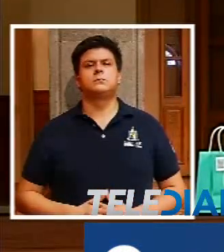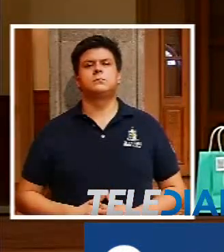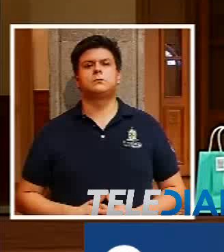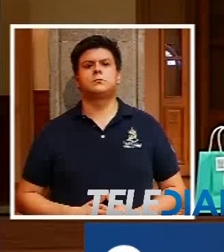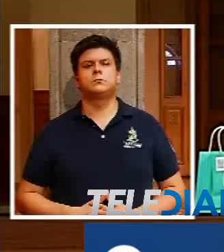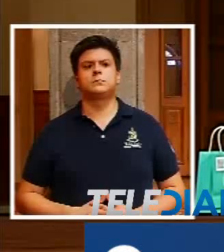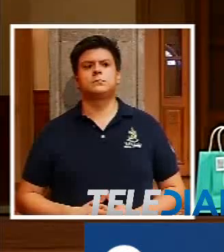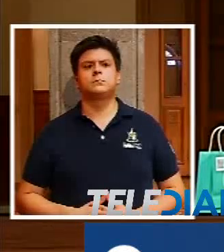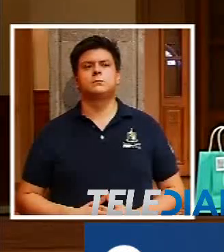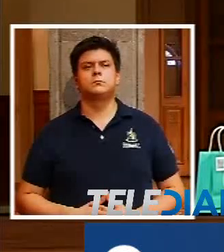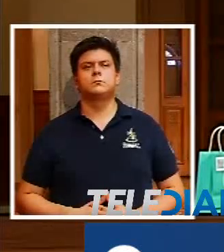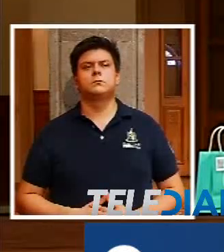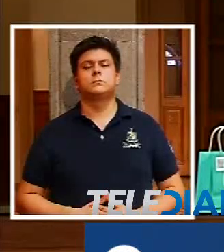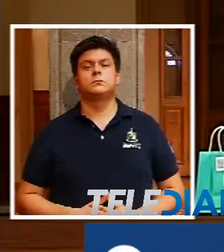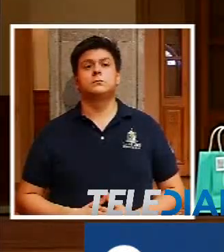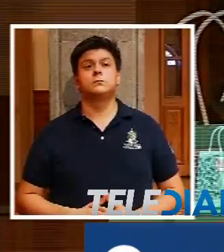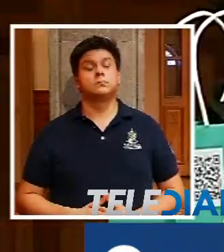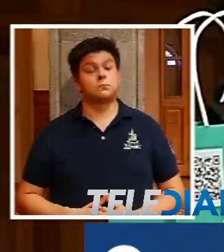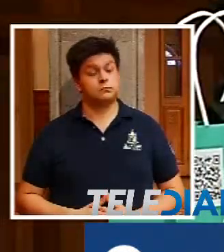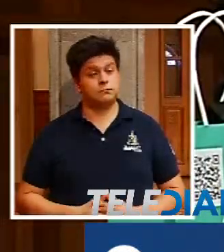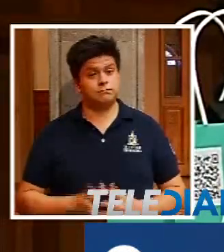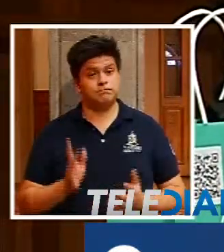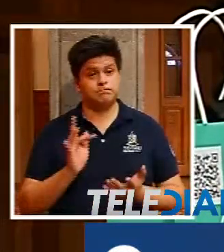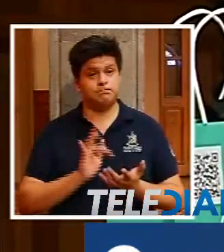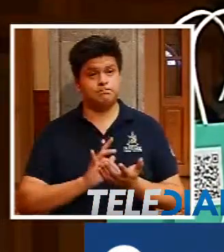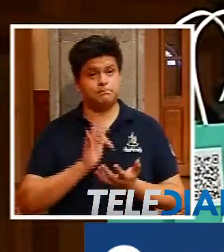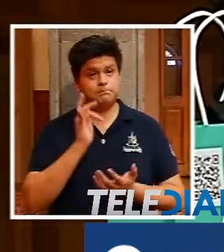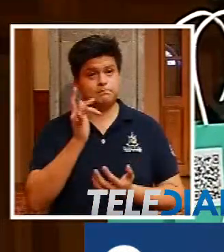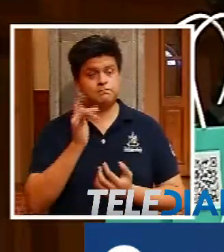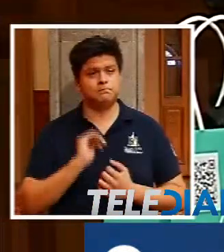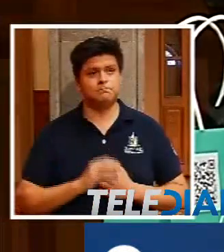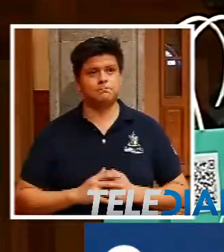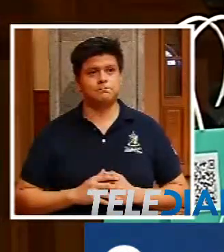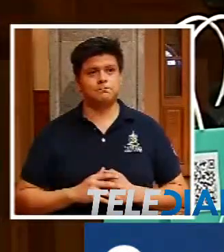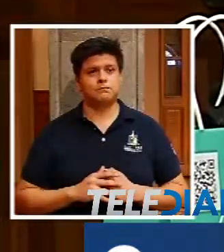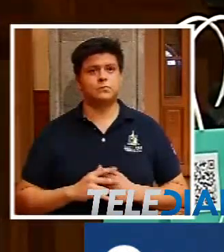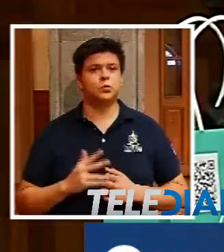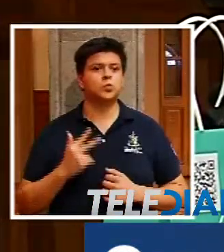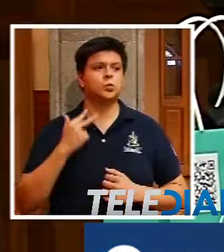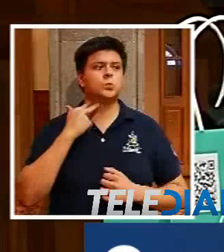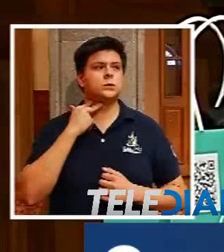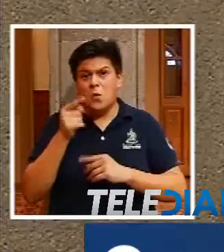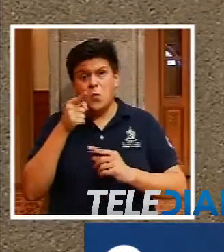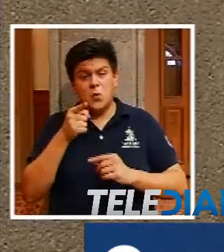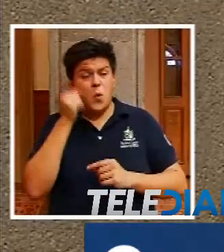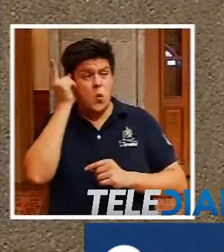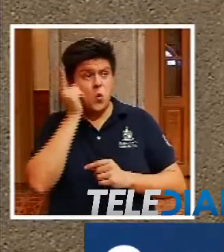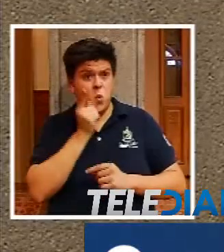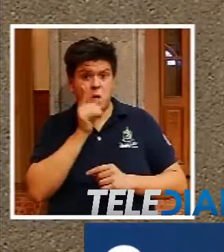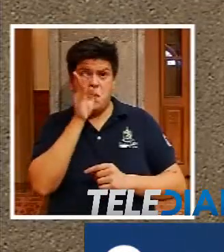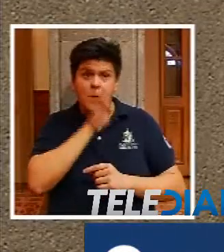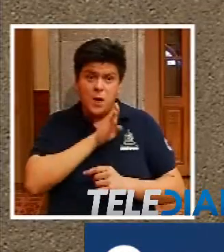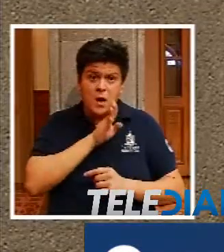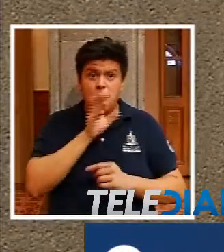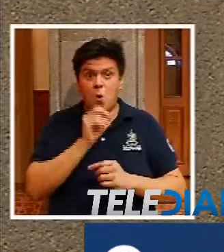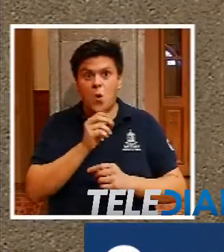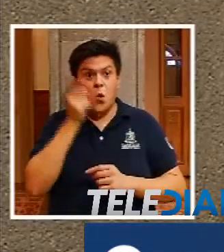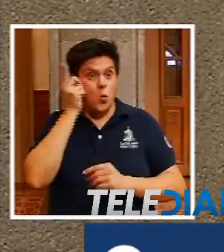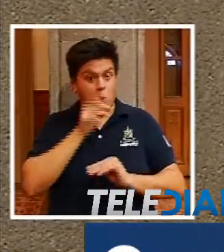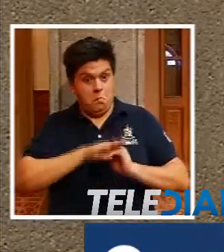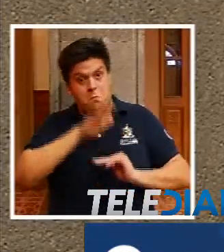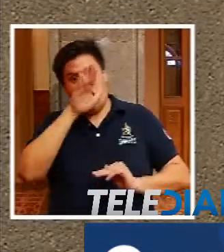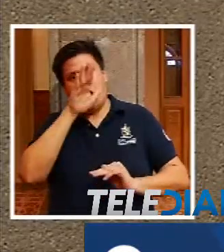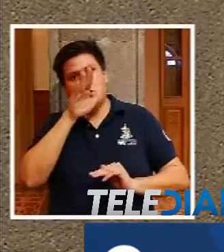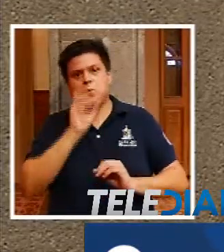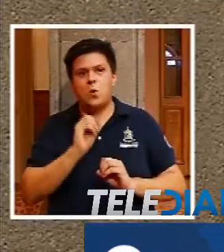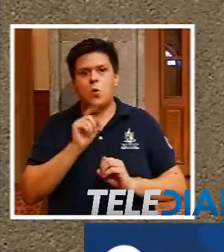Leal, coordinadora de la Comisión para la Prevención y Atención de las Conductas Suicidas, y Guillermo Rocha, coordinador del